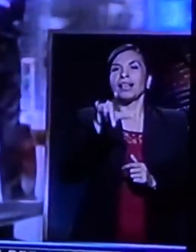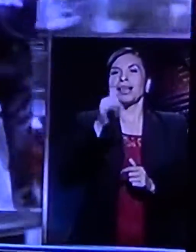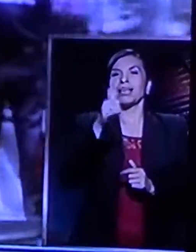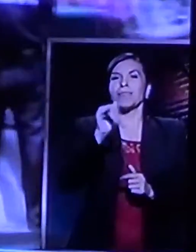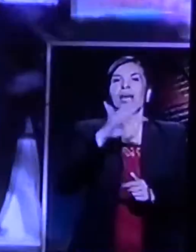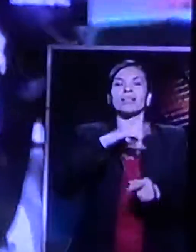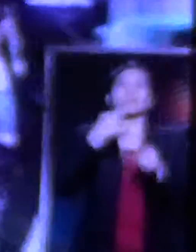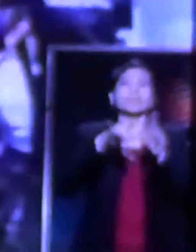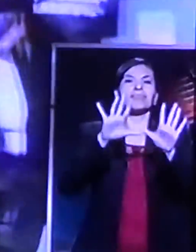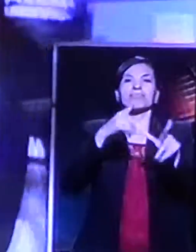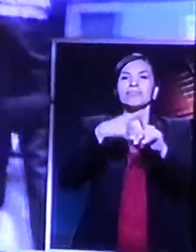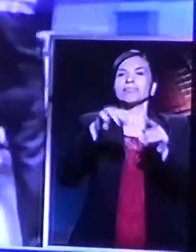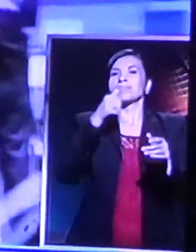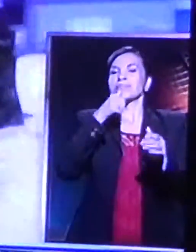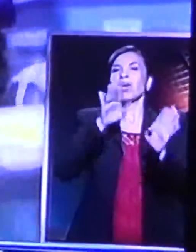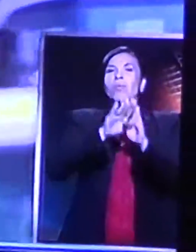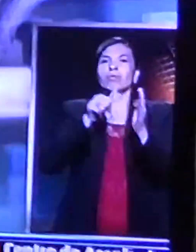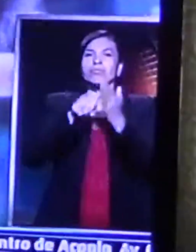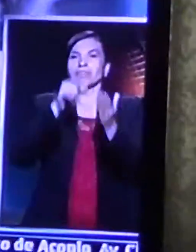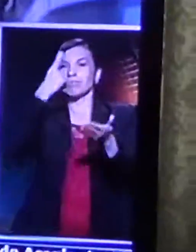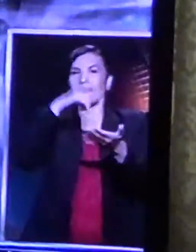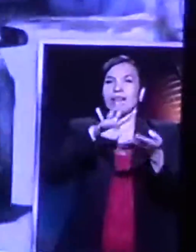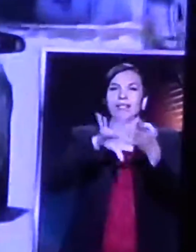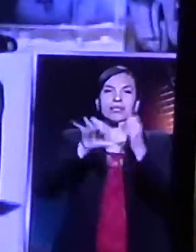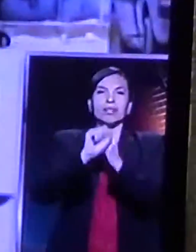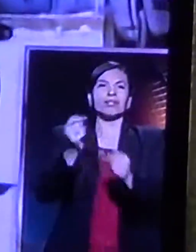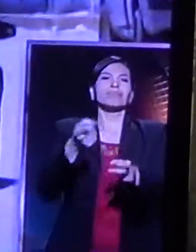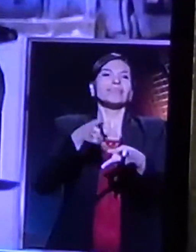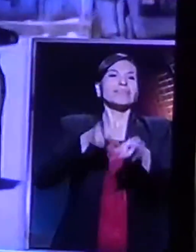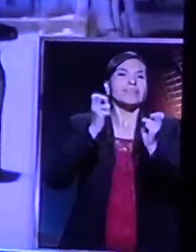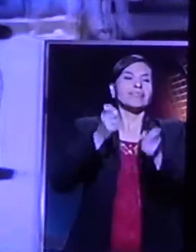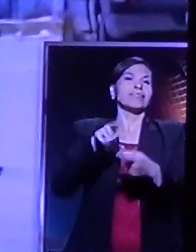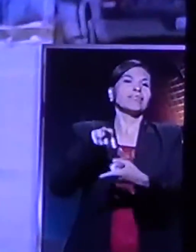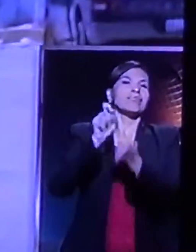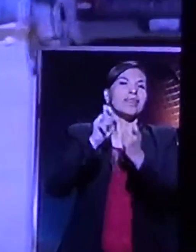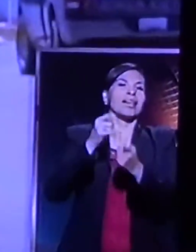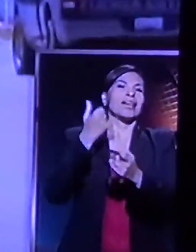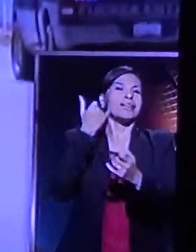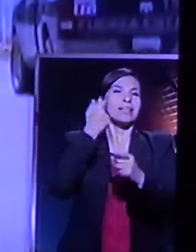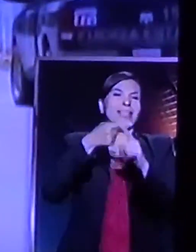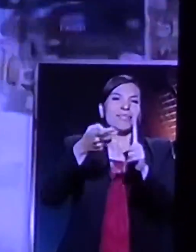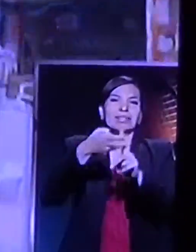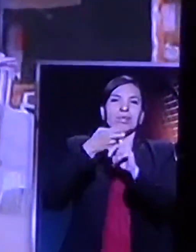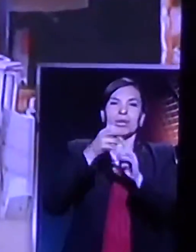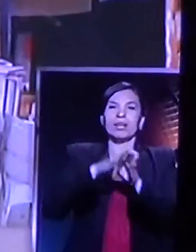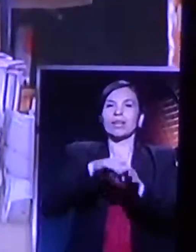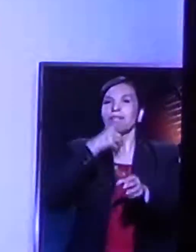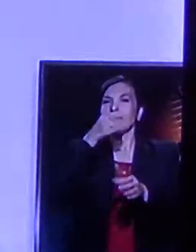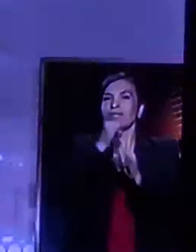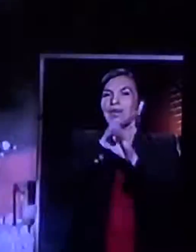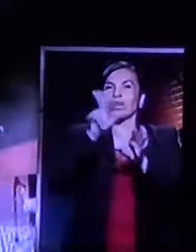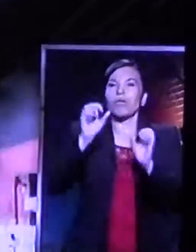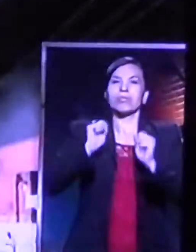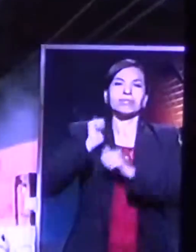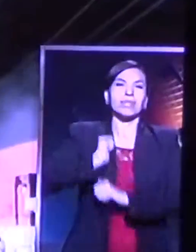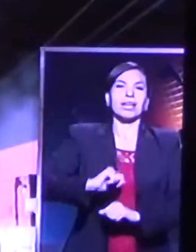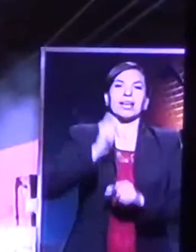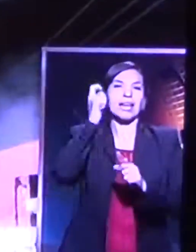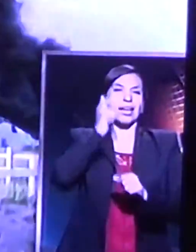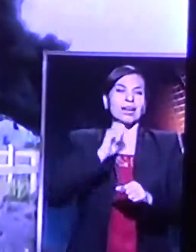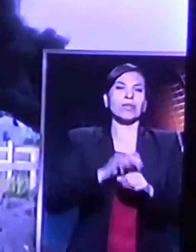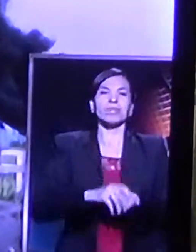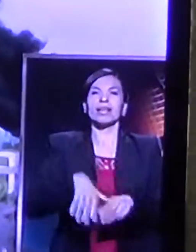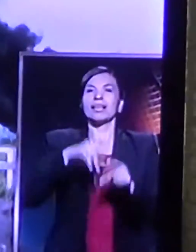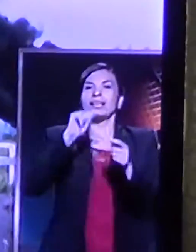10 órdenes de aprehensión por homicidio, extorsión y secuestro, informó Javier Olea, el fiscal de Guerrero. En Tamaulipas se